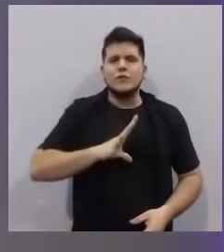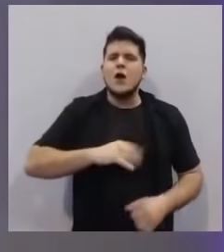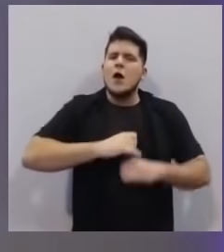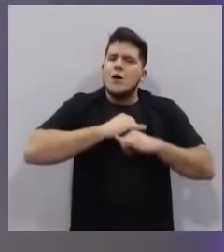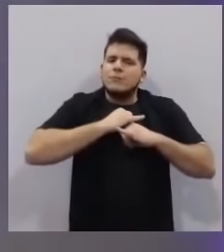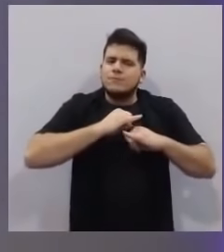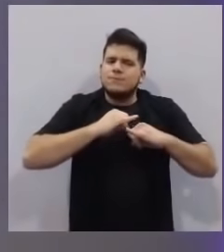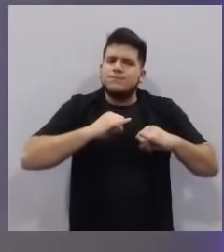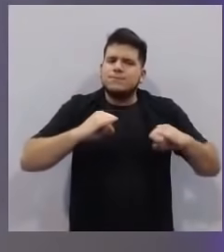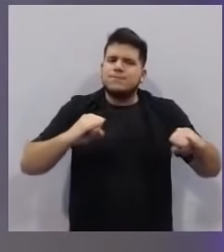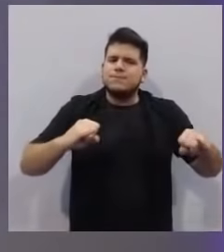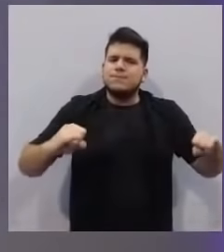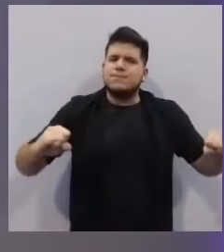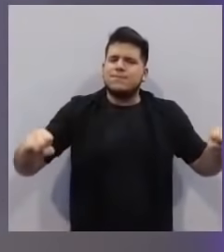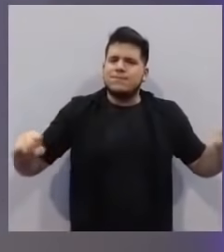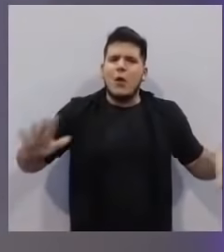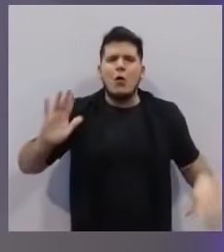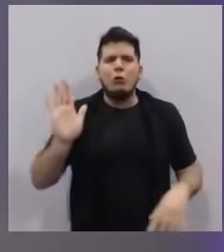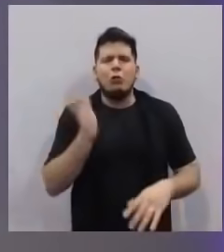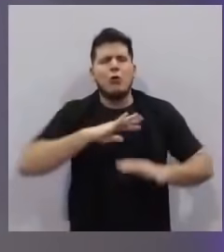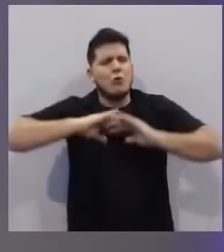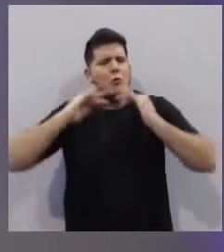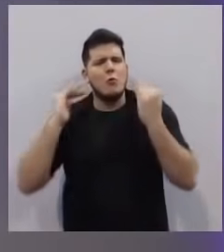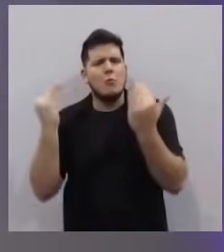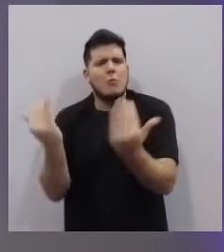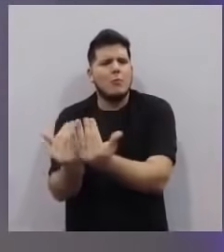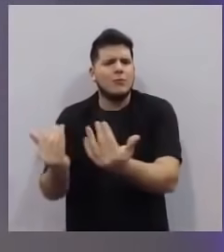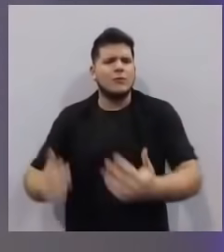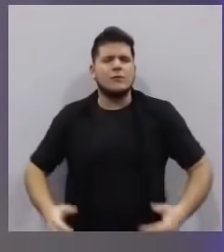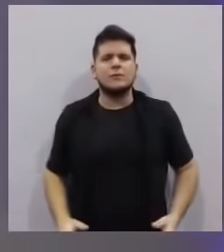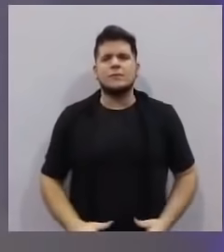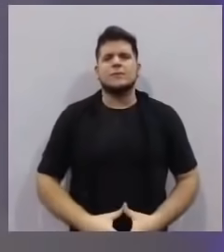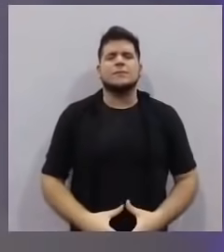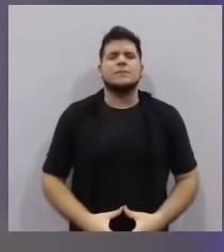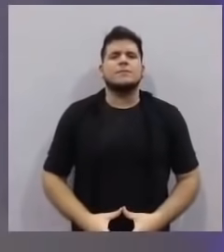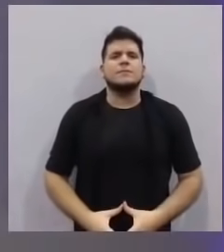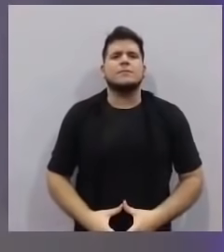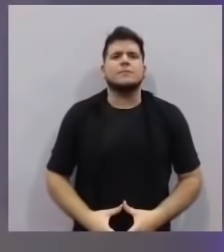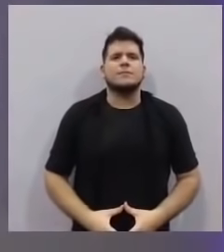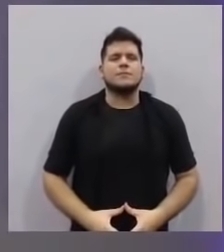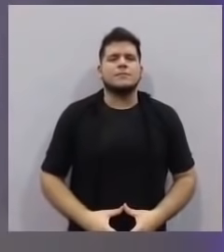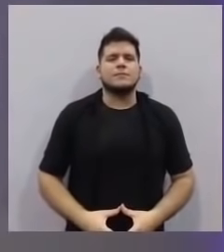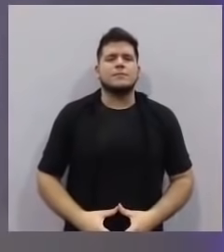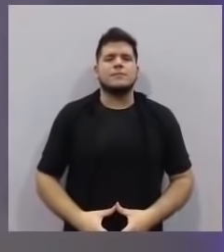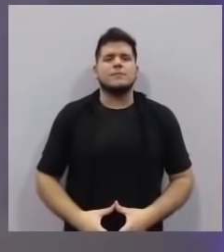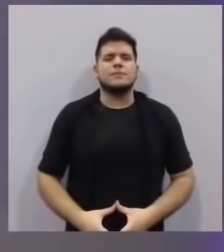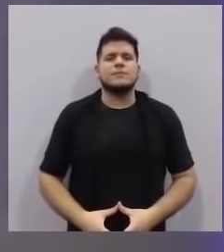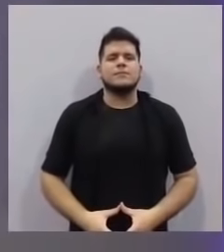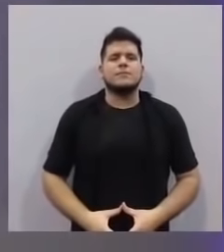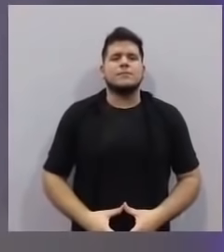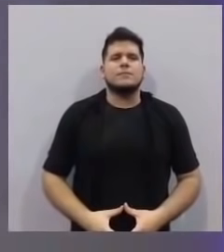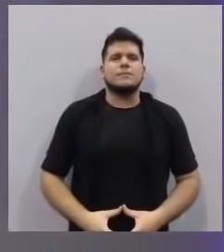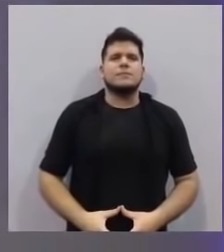lucas 91 dice la biblia habiendo reunido a